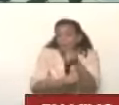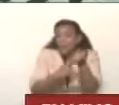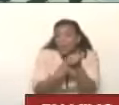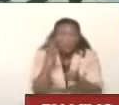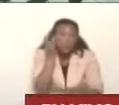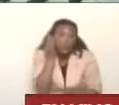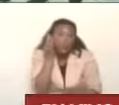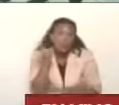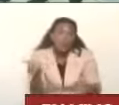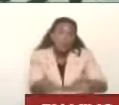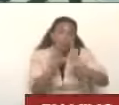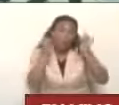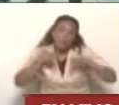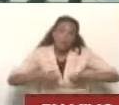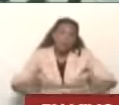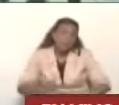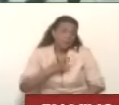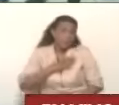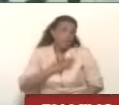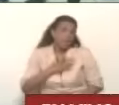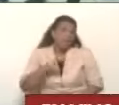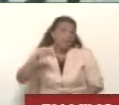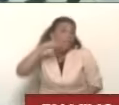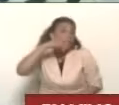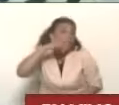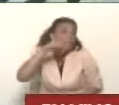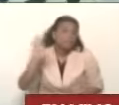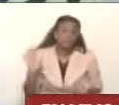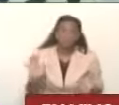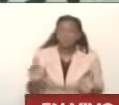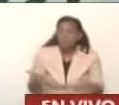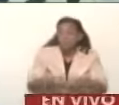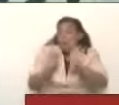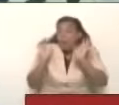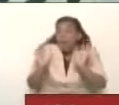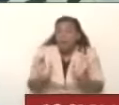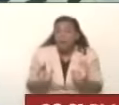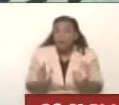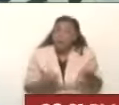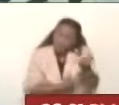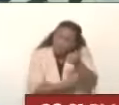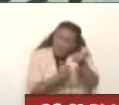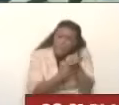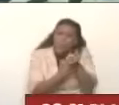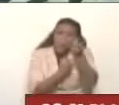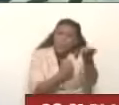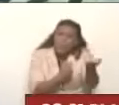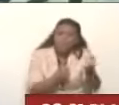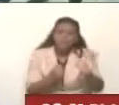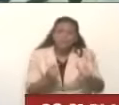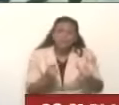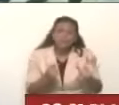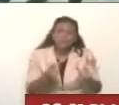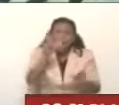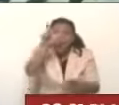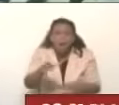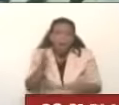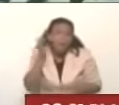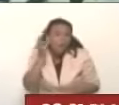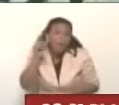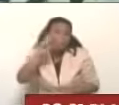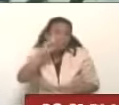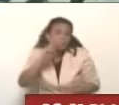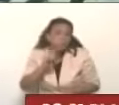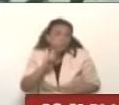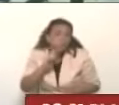estoy ayudando a una hija, a una nieta. ¿Ah? Cuando apoyo y apoyamos a una mujer